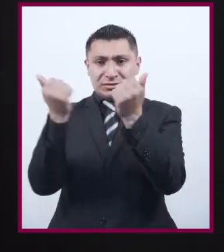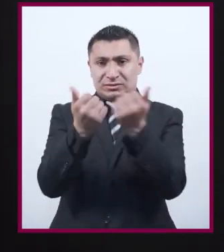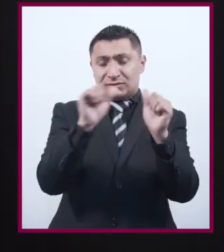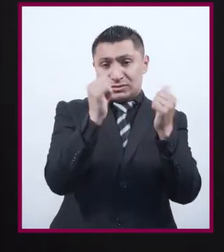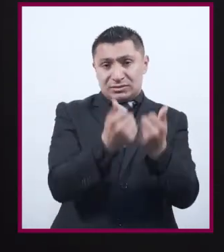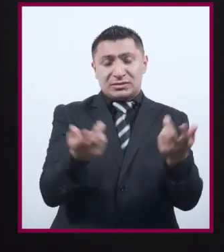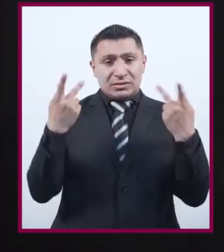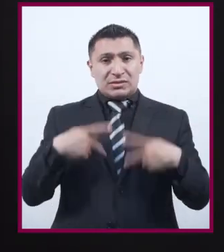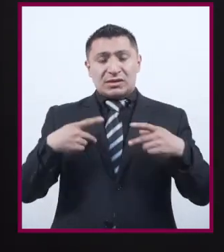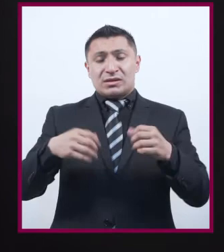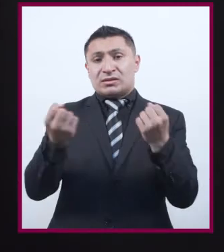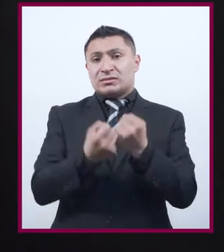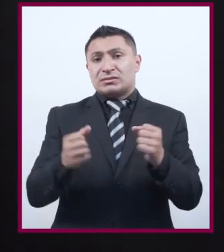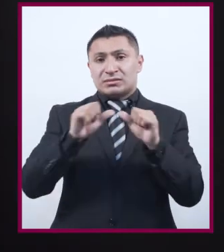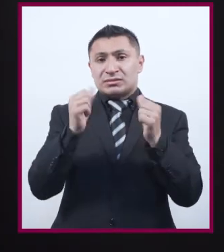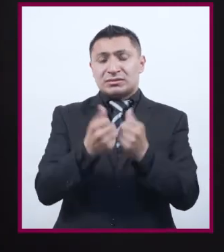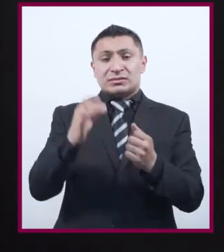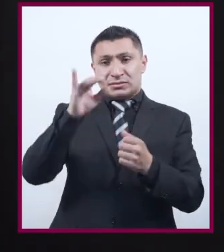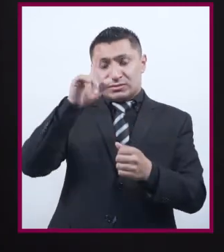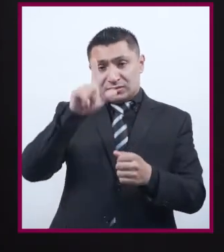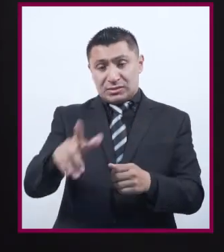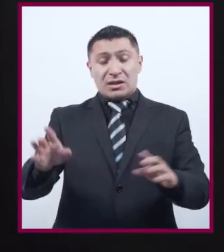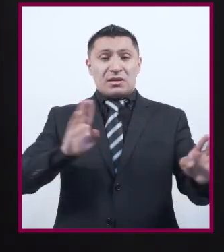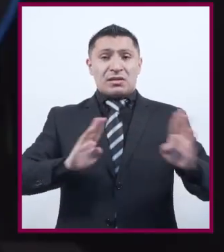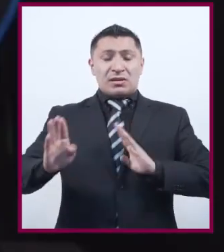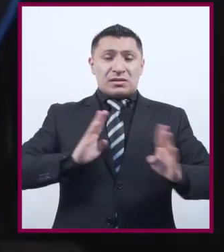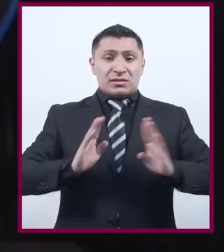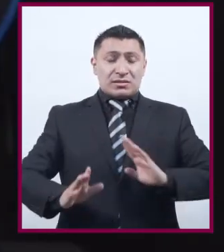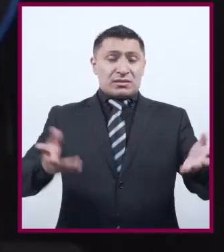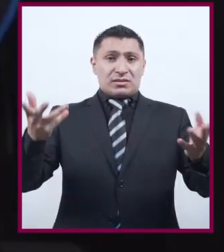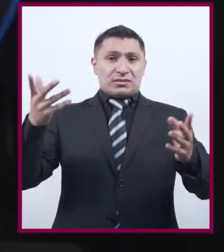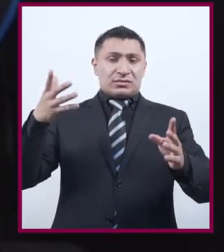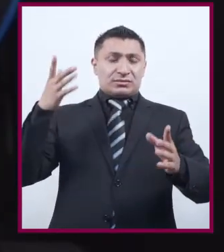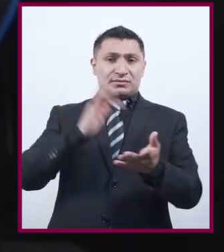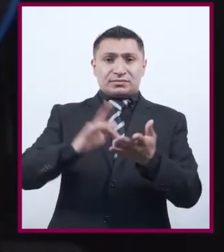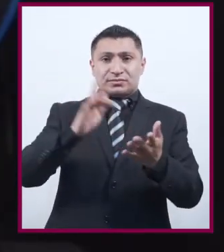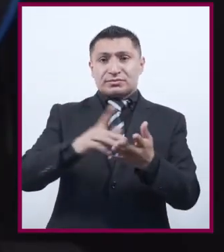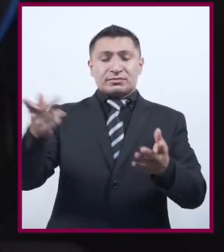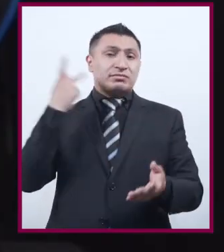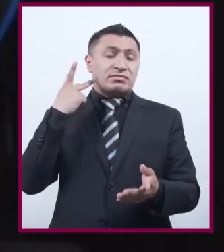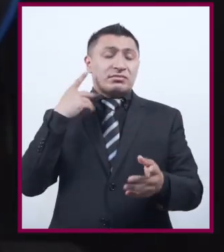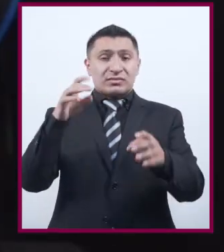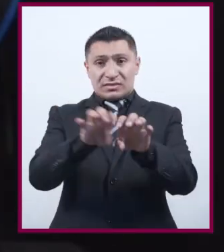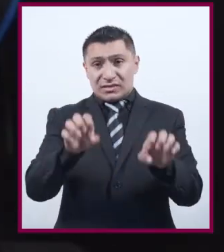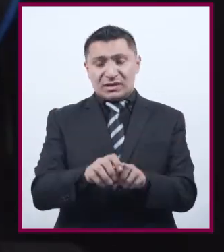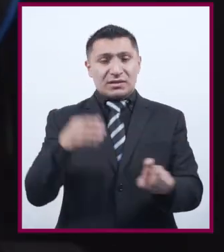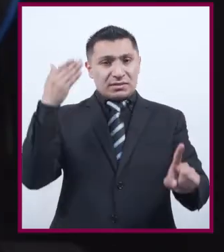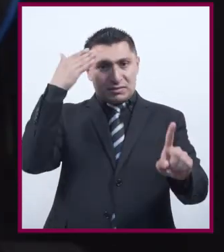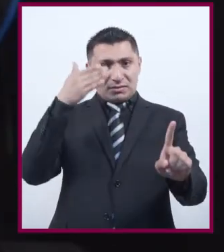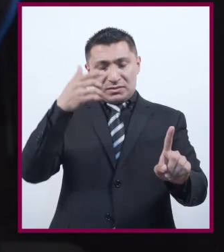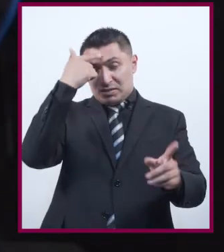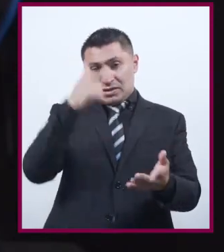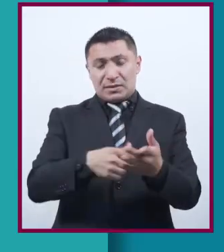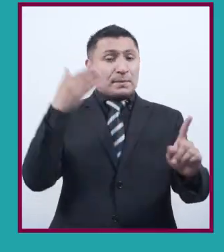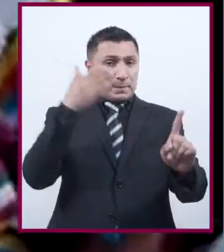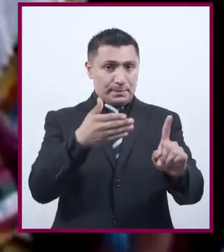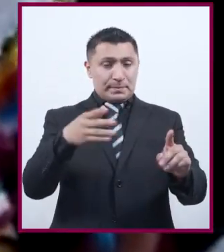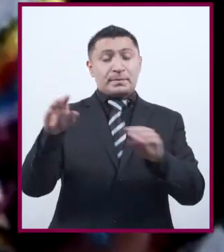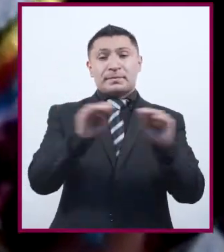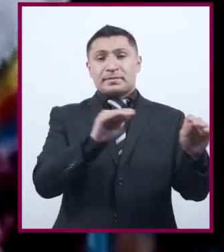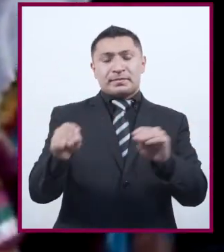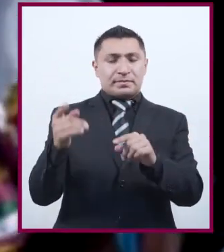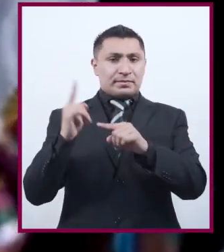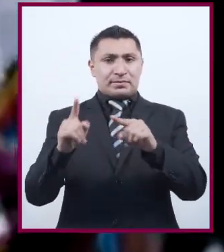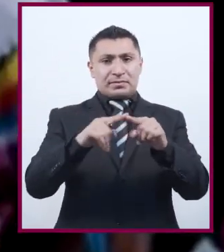y militantes de partidos políticos que creen en la causa. En este sentido, se han realizado diversas movilizaciones.